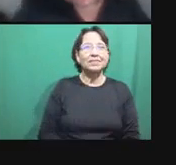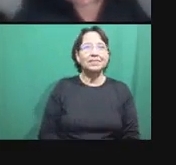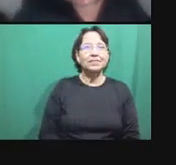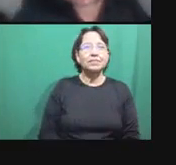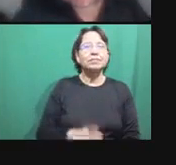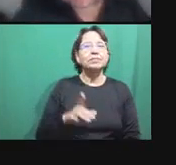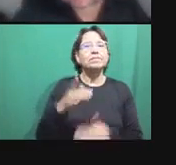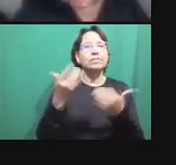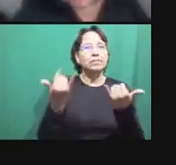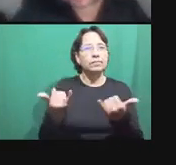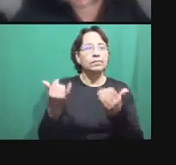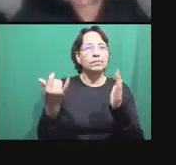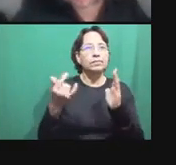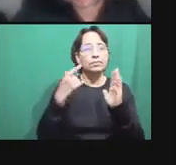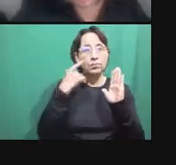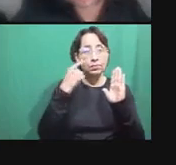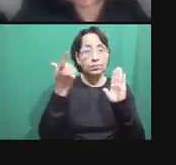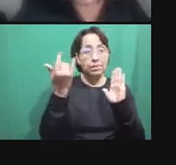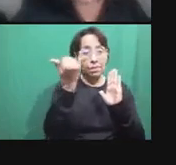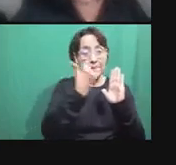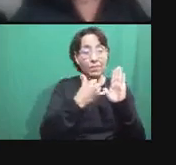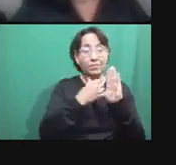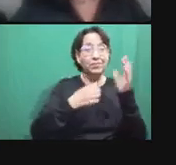obra de arte patrimonial con la que ganamos